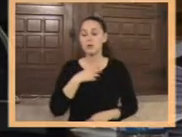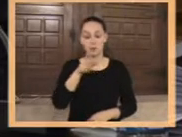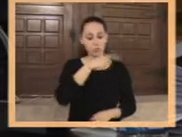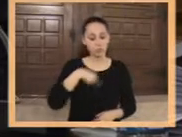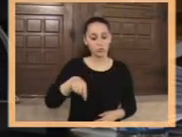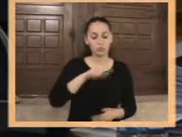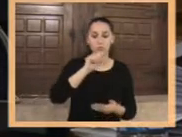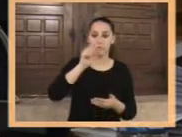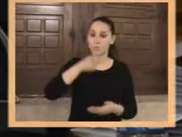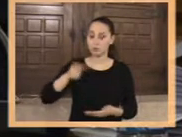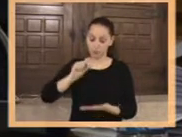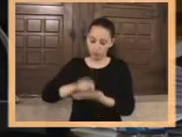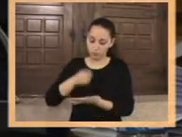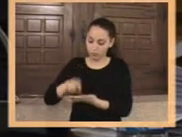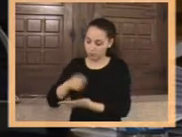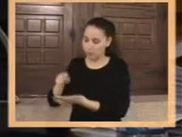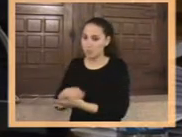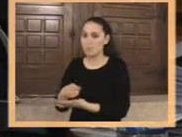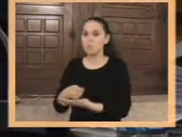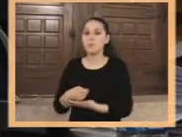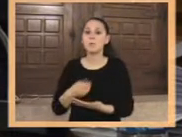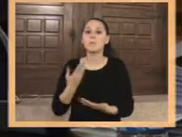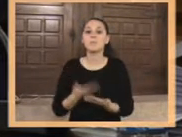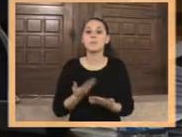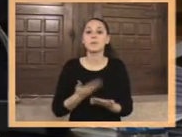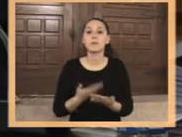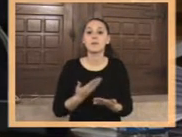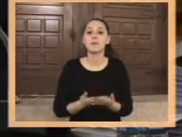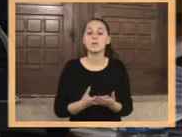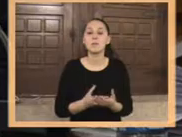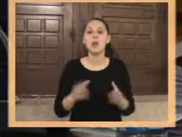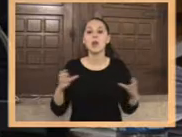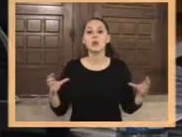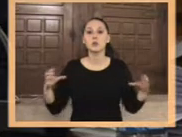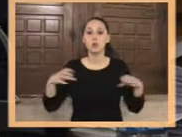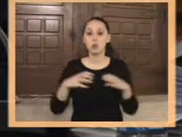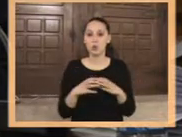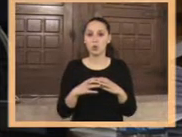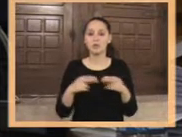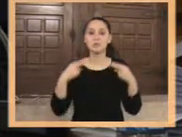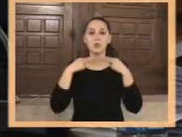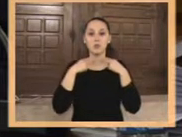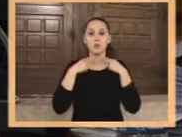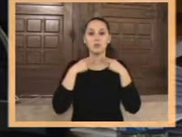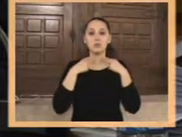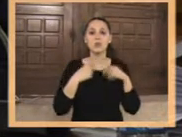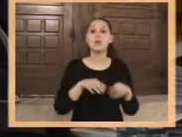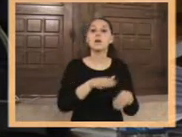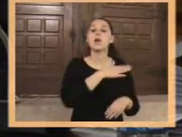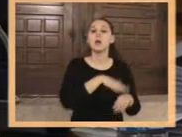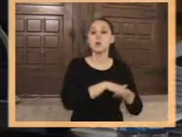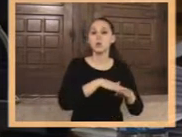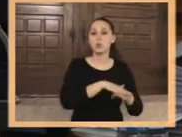firmantes, mostramos nuestra adhesión a las peticiones del Congreso de los Diputados, del Gobierno en funciones de España, de las